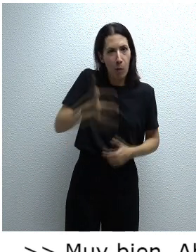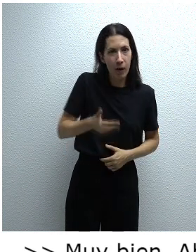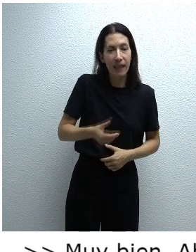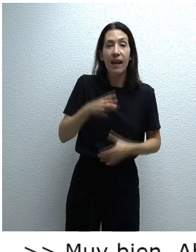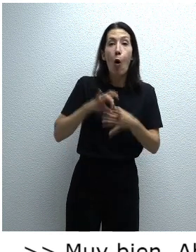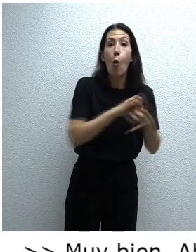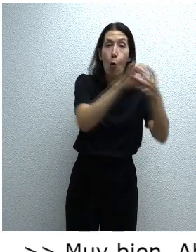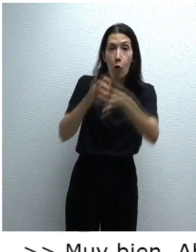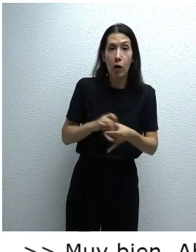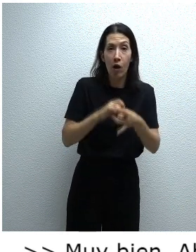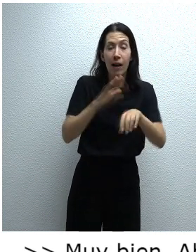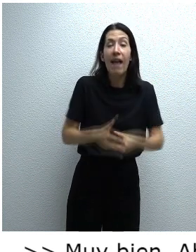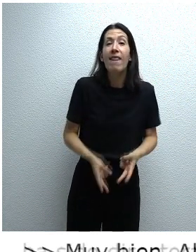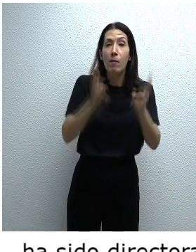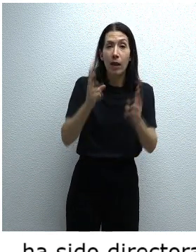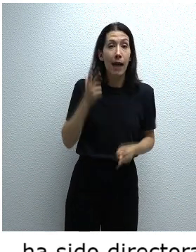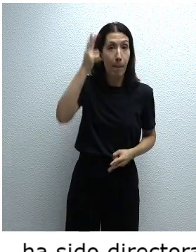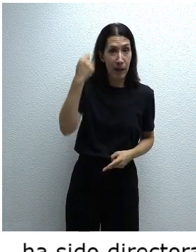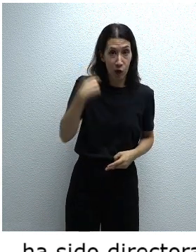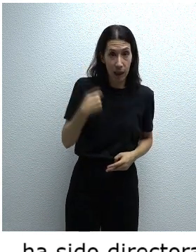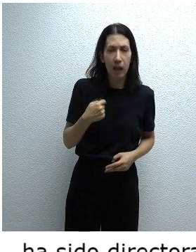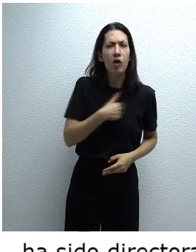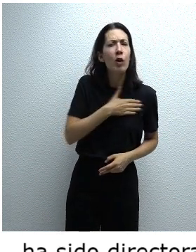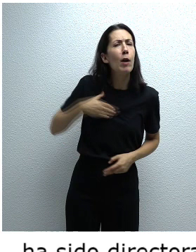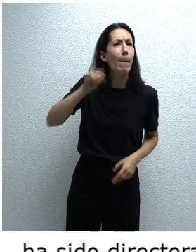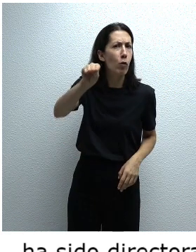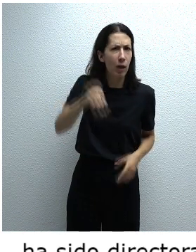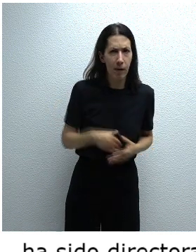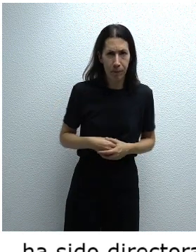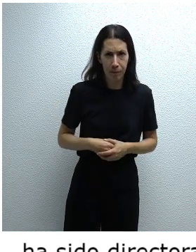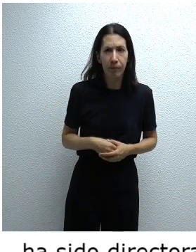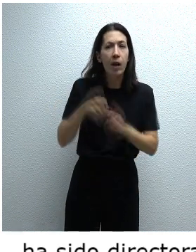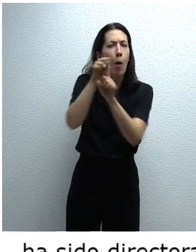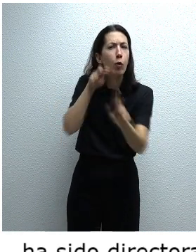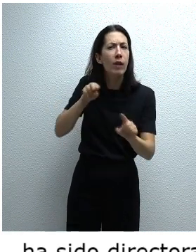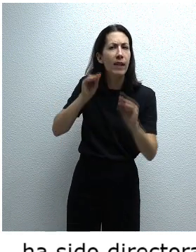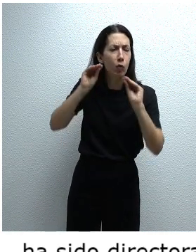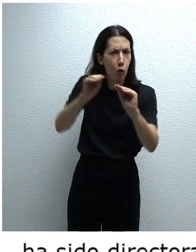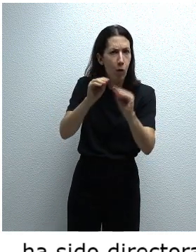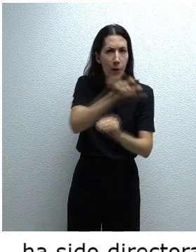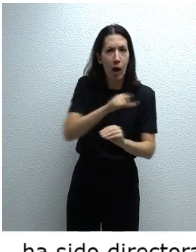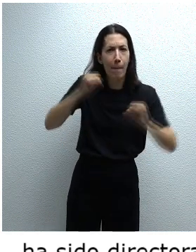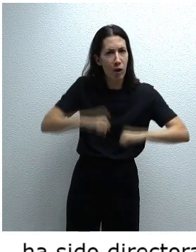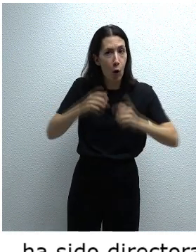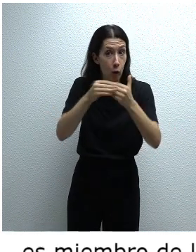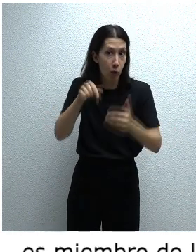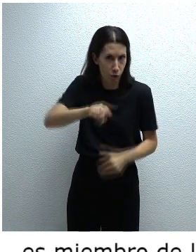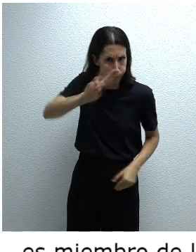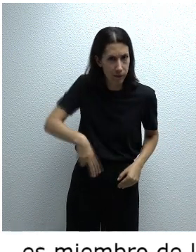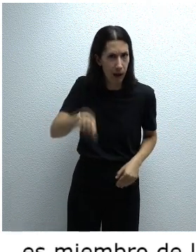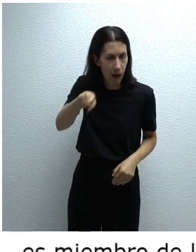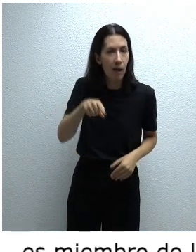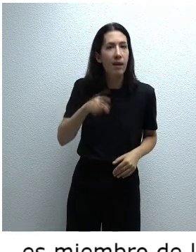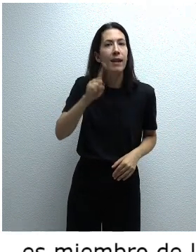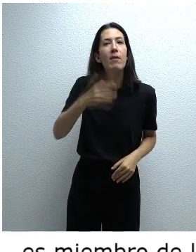Unión Democrática de Pensionistas. Entonces, le queríamos preguntar, desde el punto de vista de los mayores, de los usuarios, porque tú lo eres, y